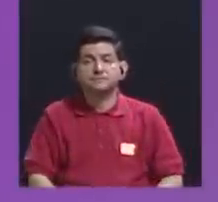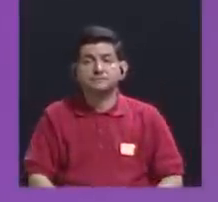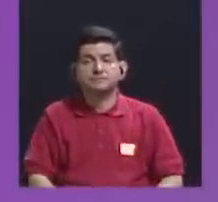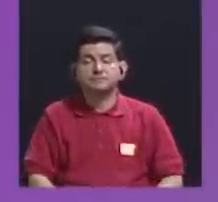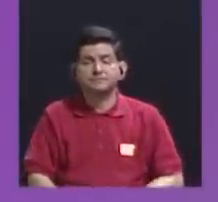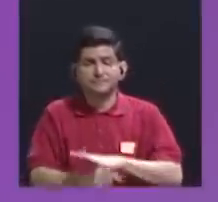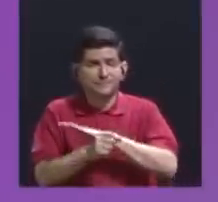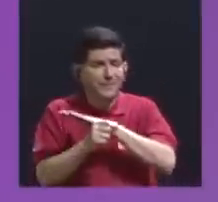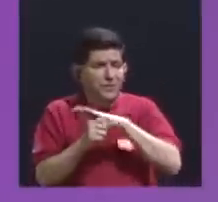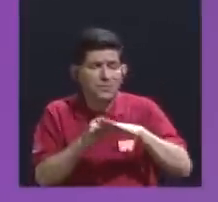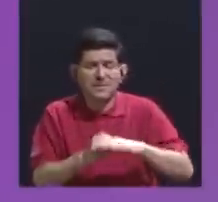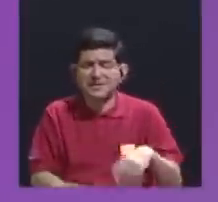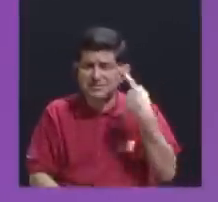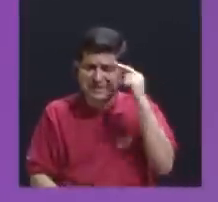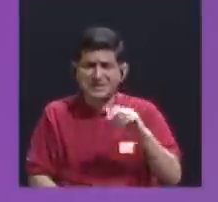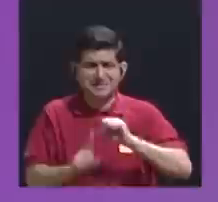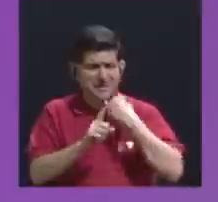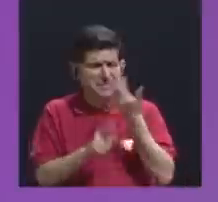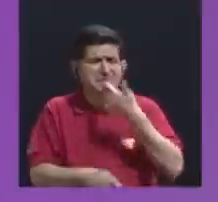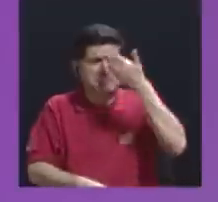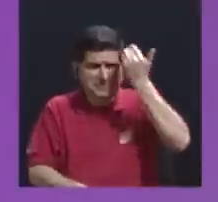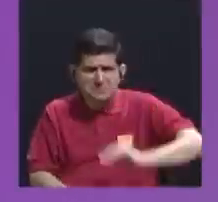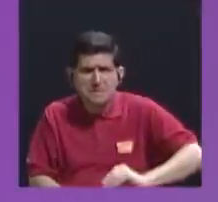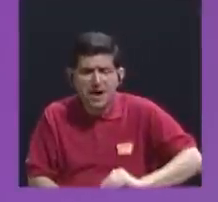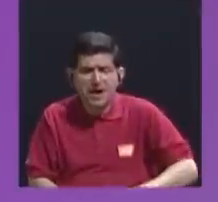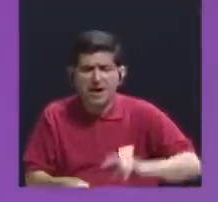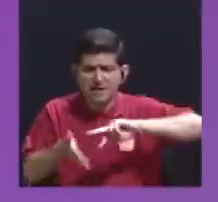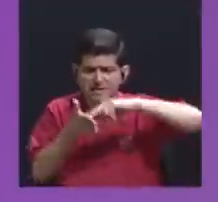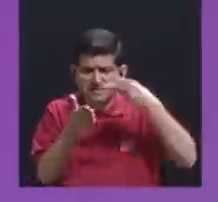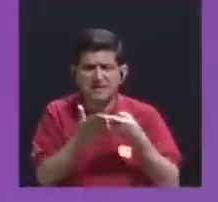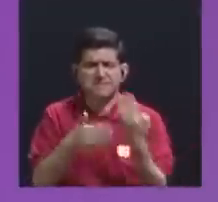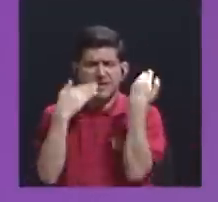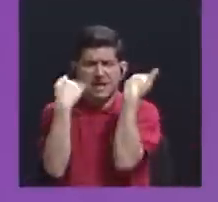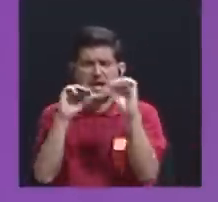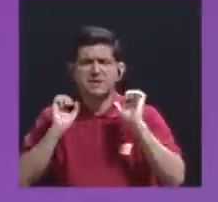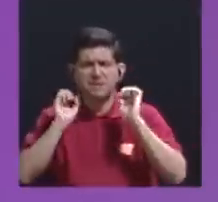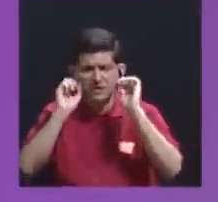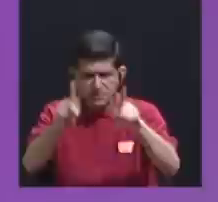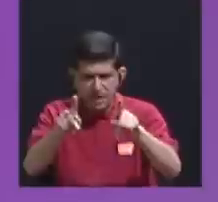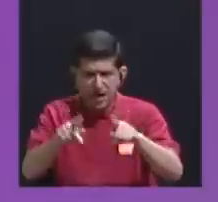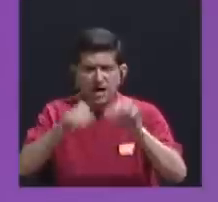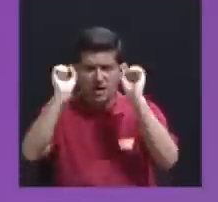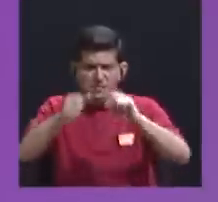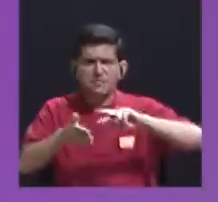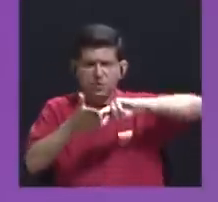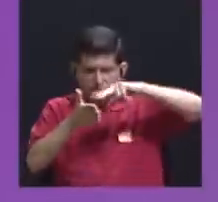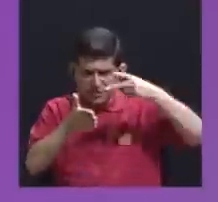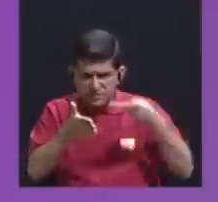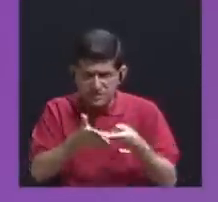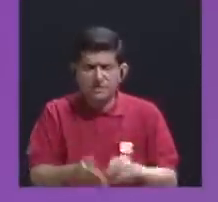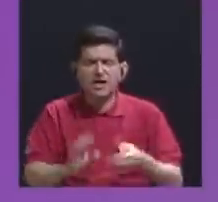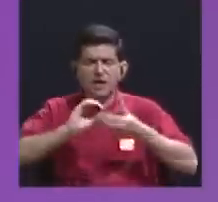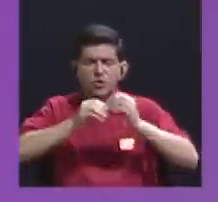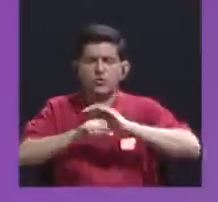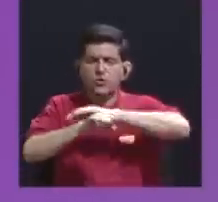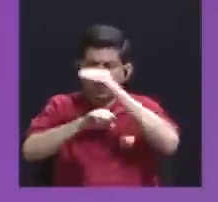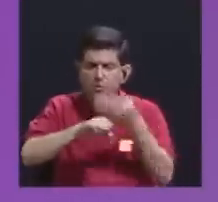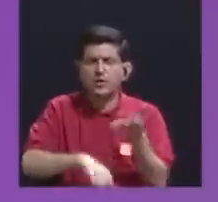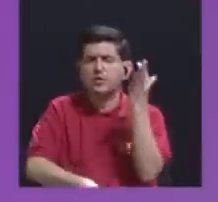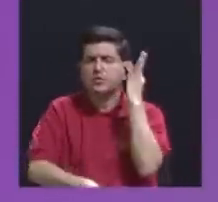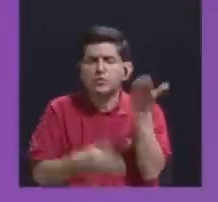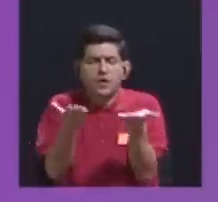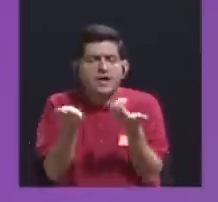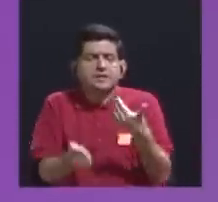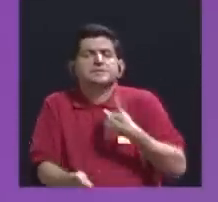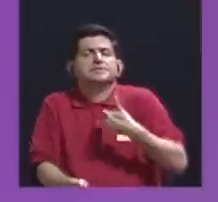totalmente para mal en el sentido de es limitar las posibilidades de poder definir sobre el número de embarazos que las mujeres